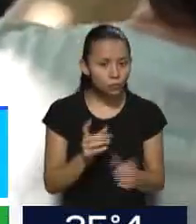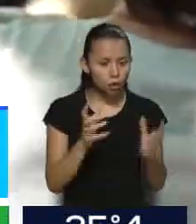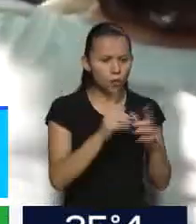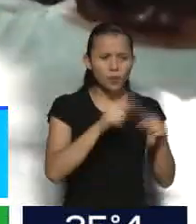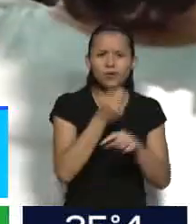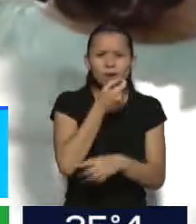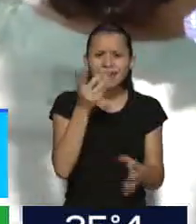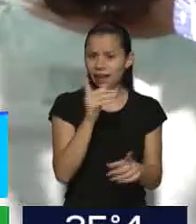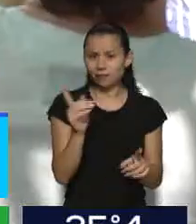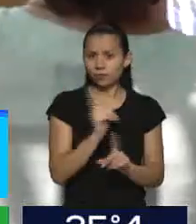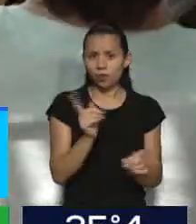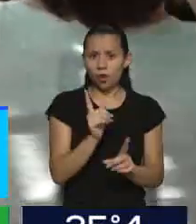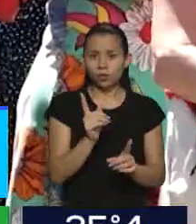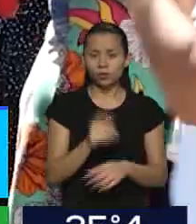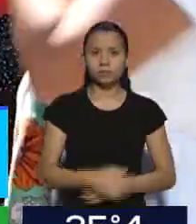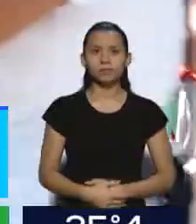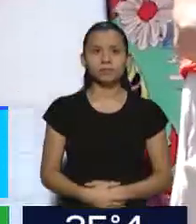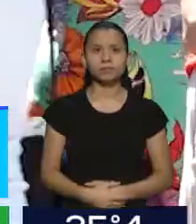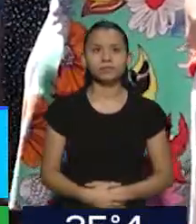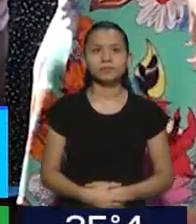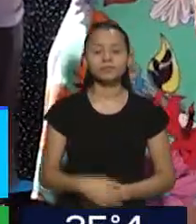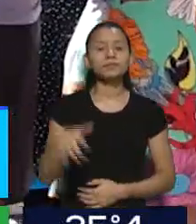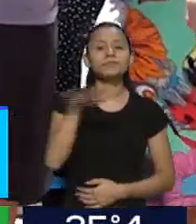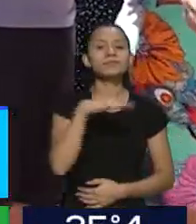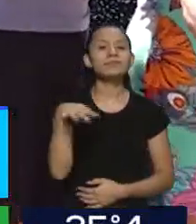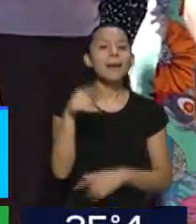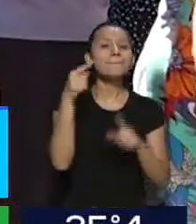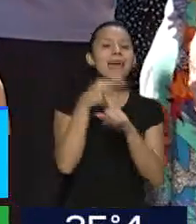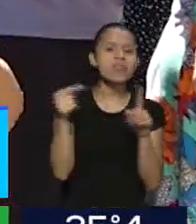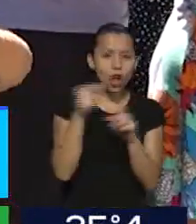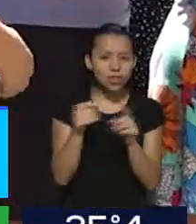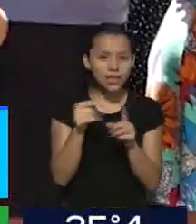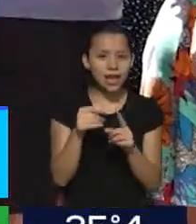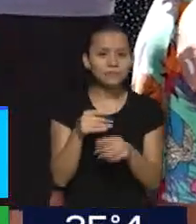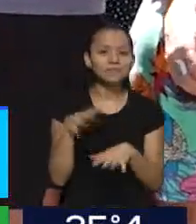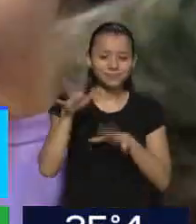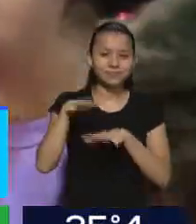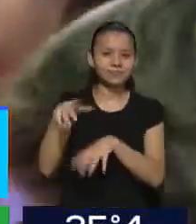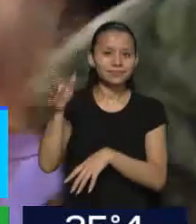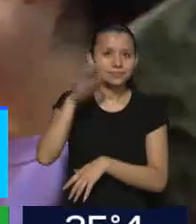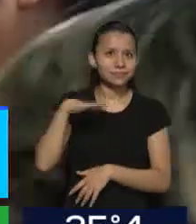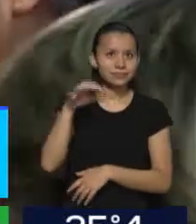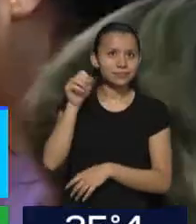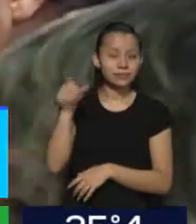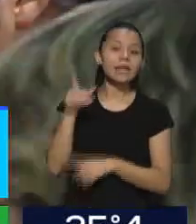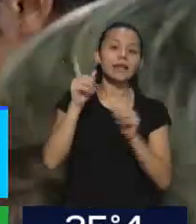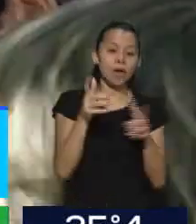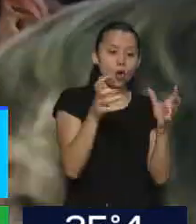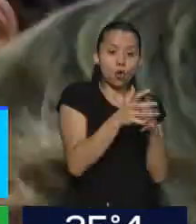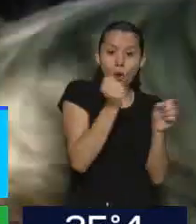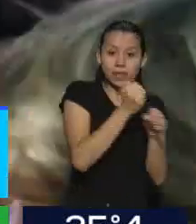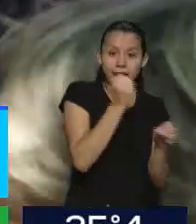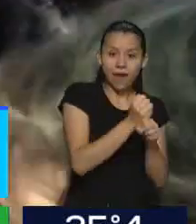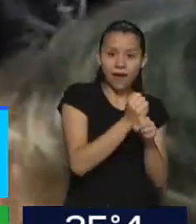concentración fue en la zona de tribunales en horas del mediodía. Junto a la CGT local hubo referentes del polo obrero de la izquierda